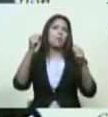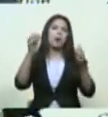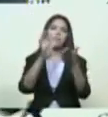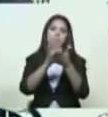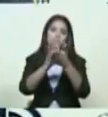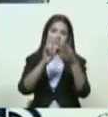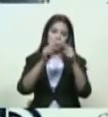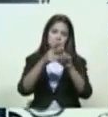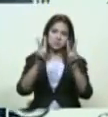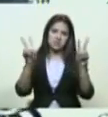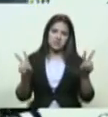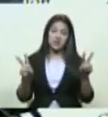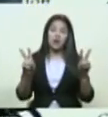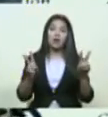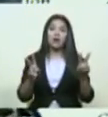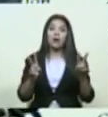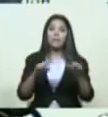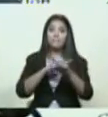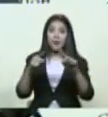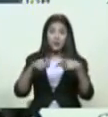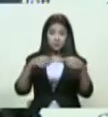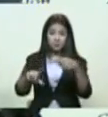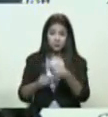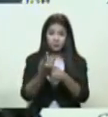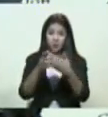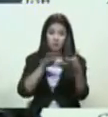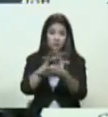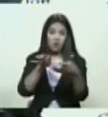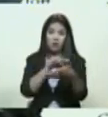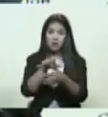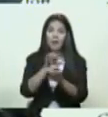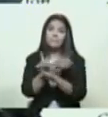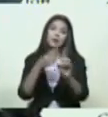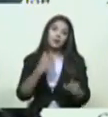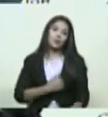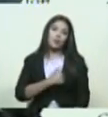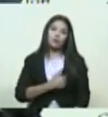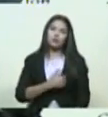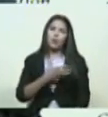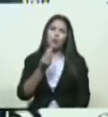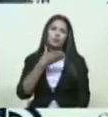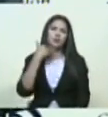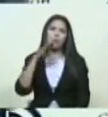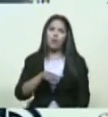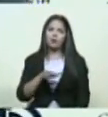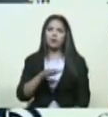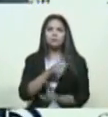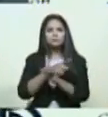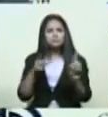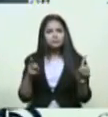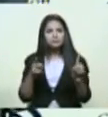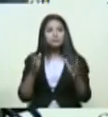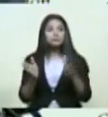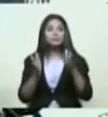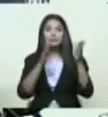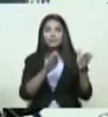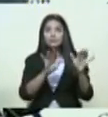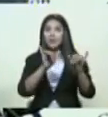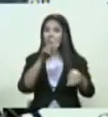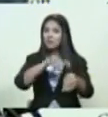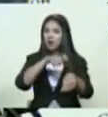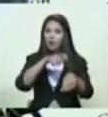pacífica que degeneró en violencia, lamentablemente, un saldo de víctimas fatales. Pero simultáneamente, a esa misma